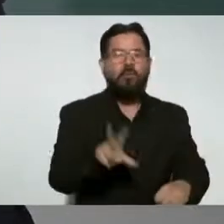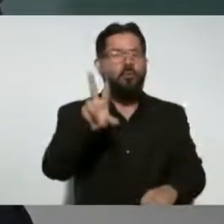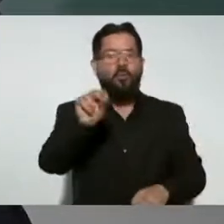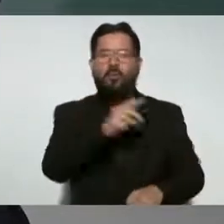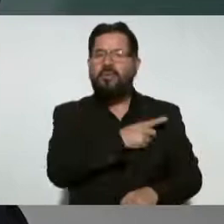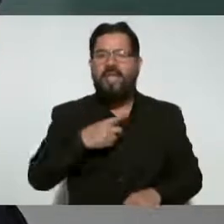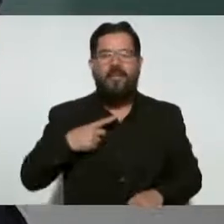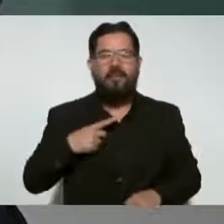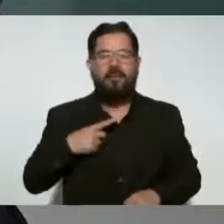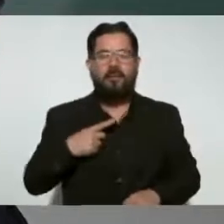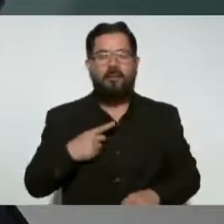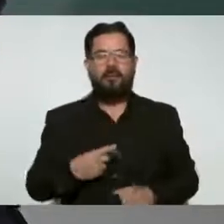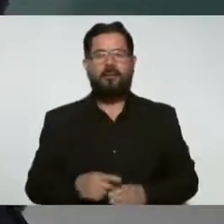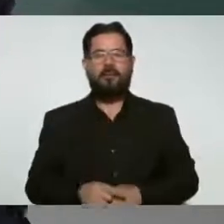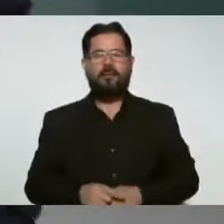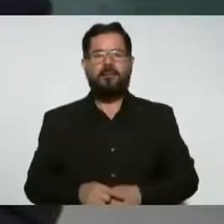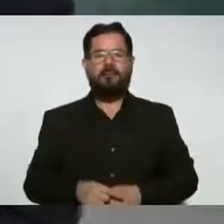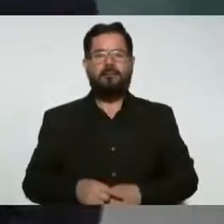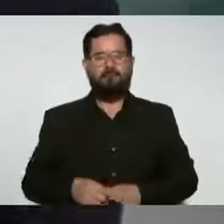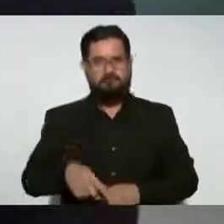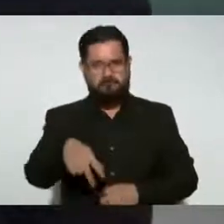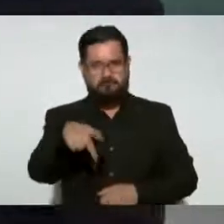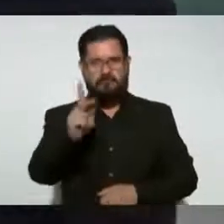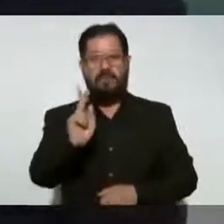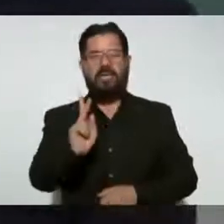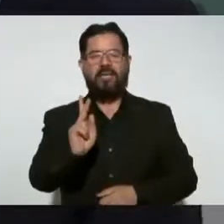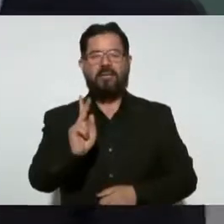Y parece que